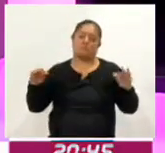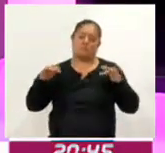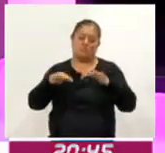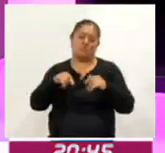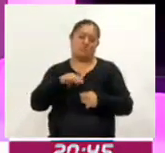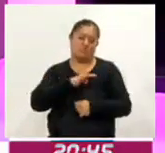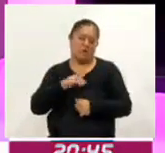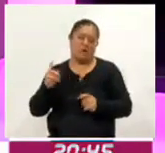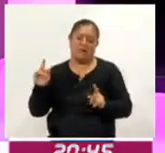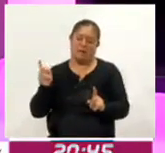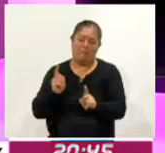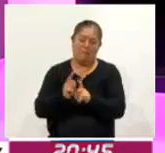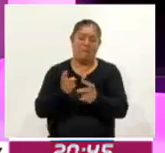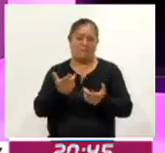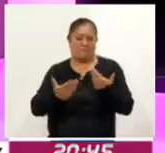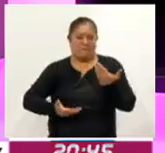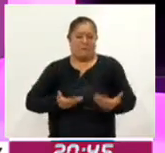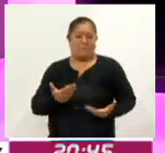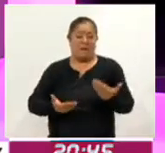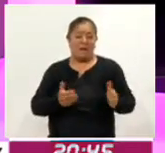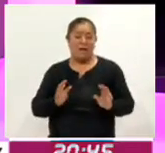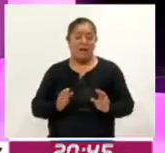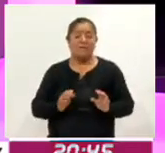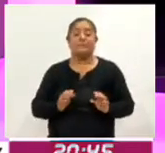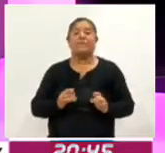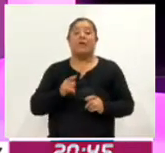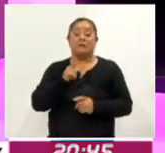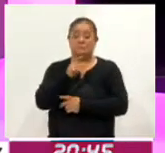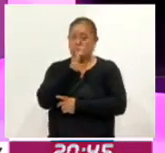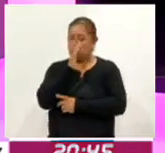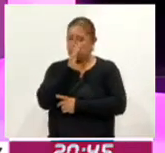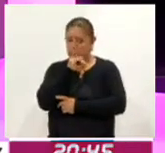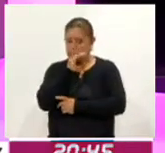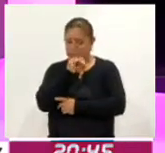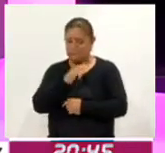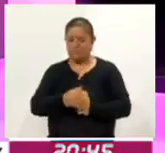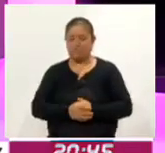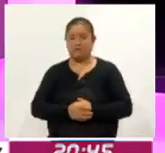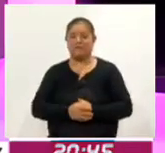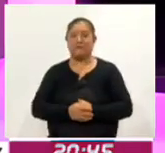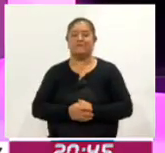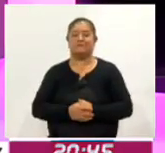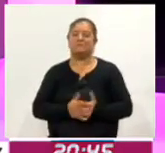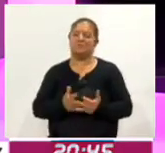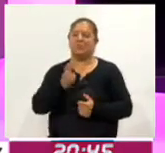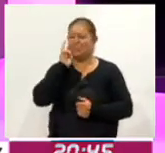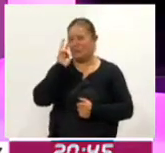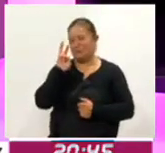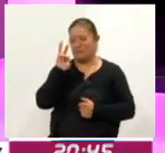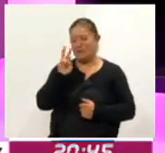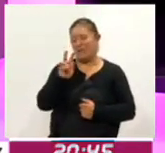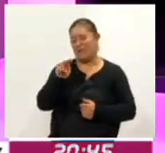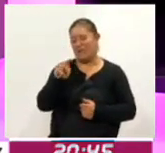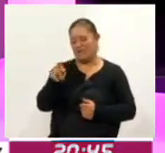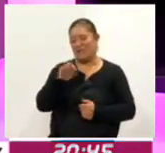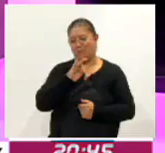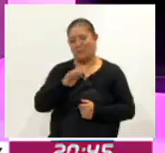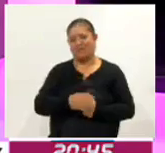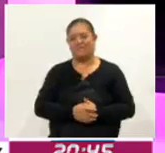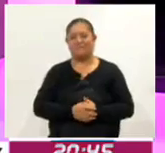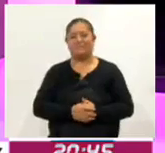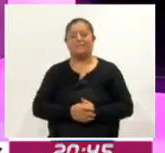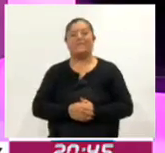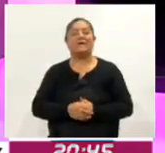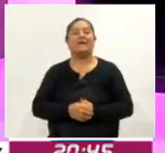un bailecito, por supuesto, en este festejo número 34 de Radio Calpulalpan, pues puede seguirlo a través